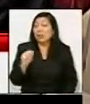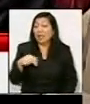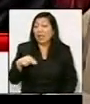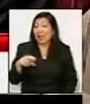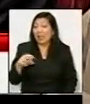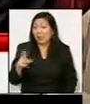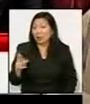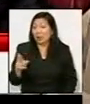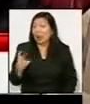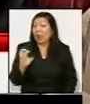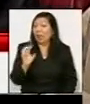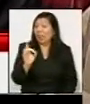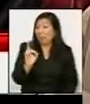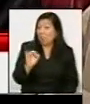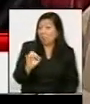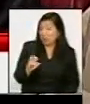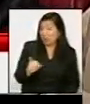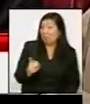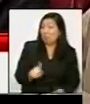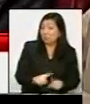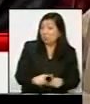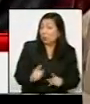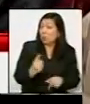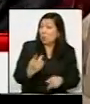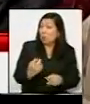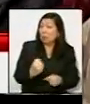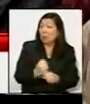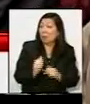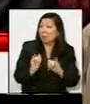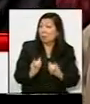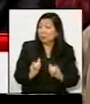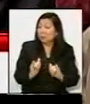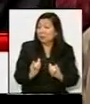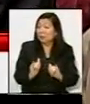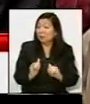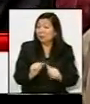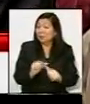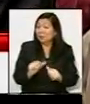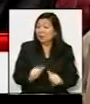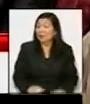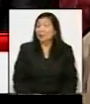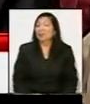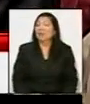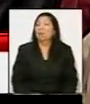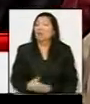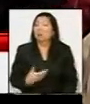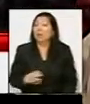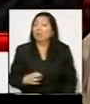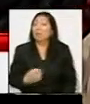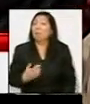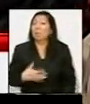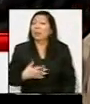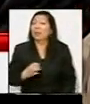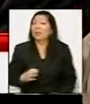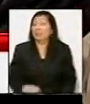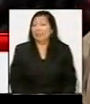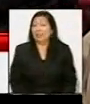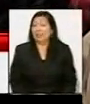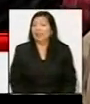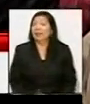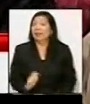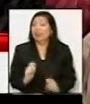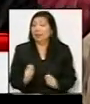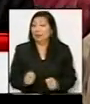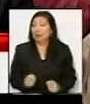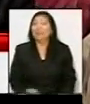representante puede bloquear una obra en una determinada circunscripción lo puede hacer o puede hacer que se le dé